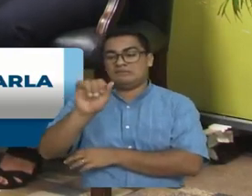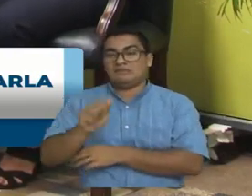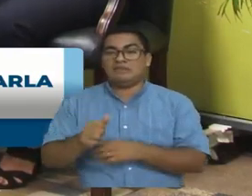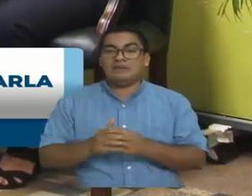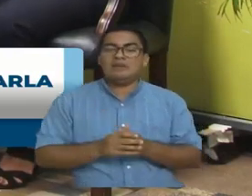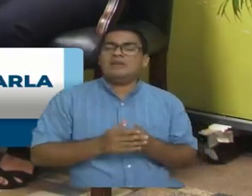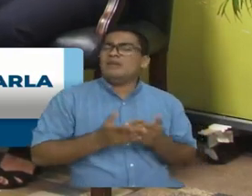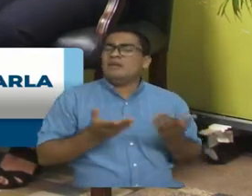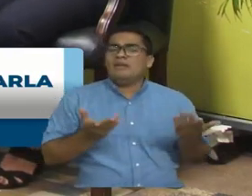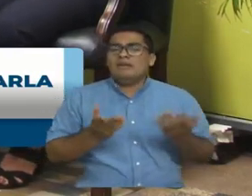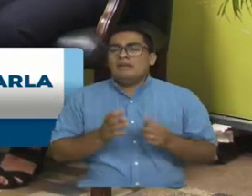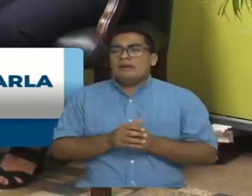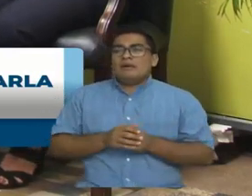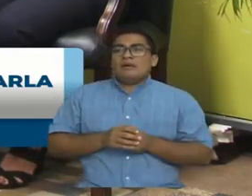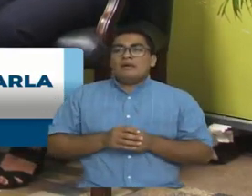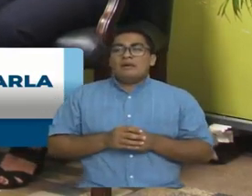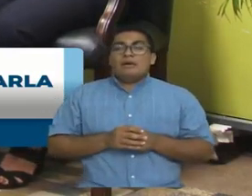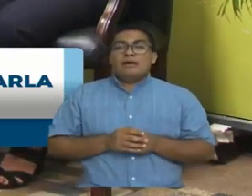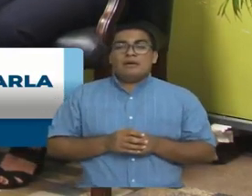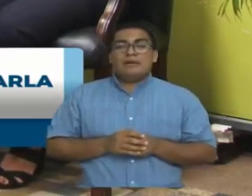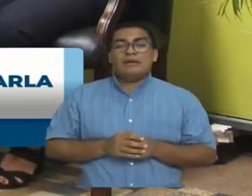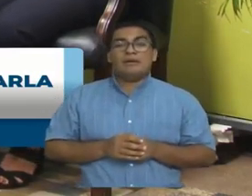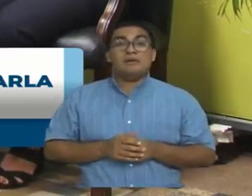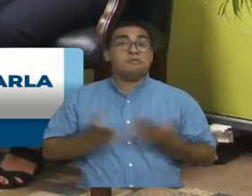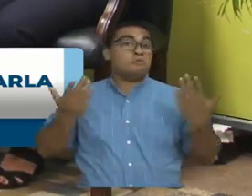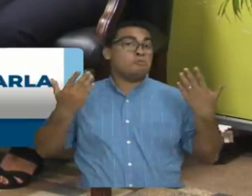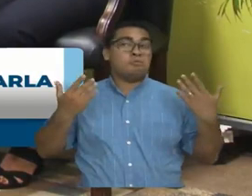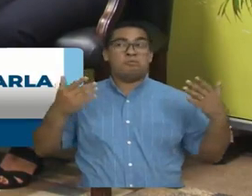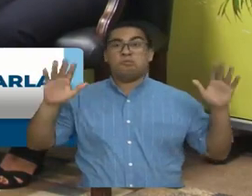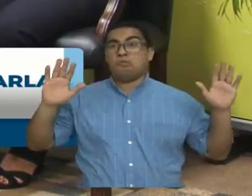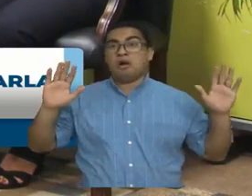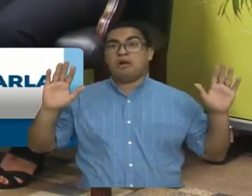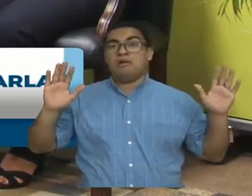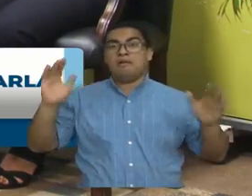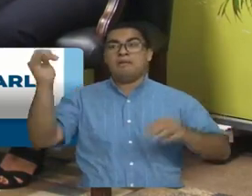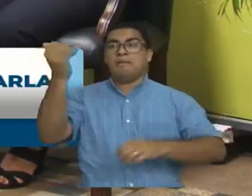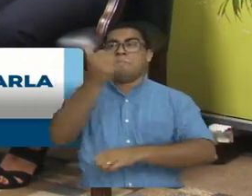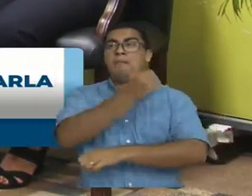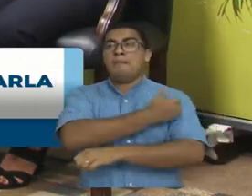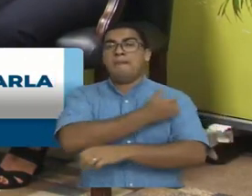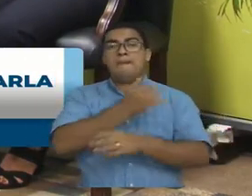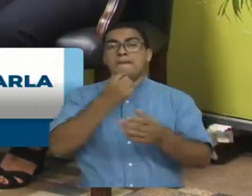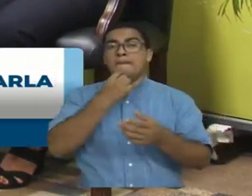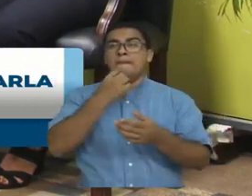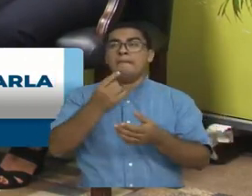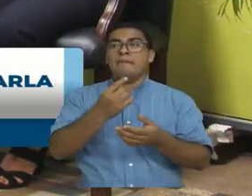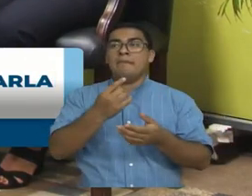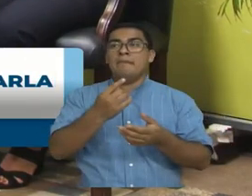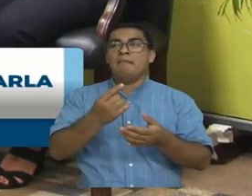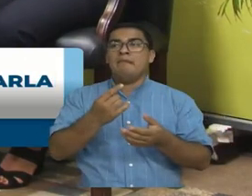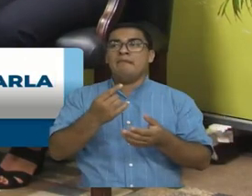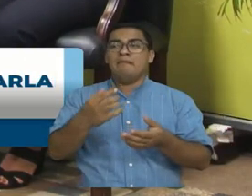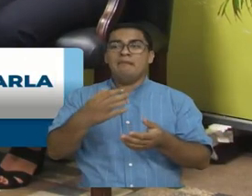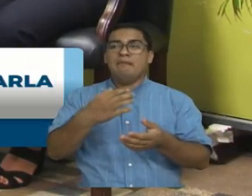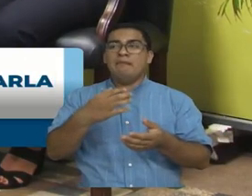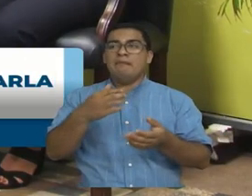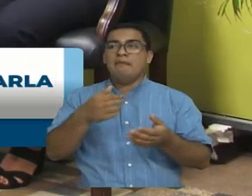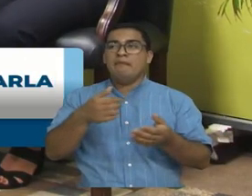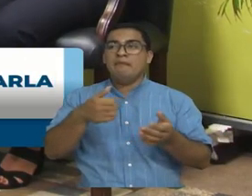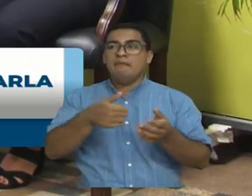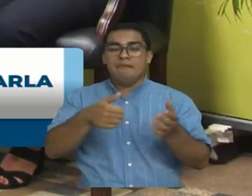es el camino? Las normativas de ingreso en cualquier unidad de atención pública es con su identificación,